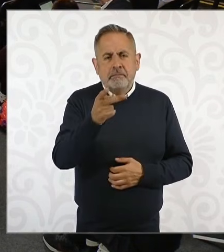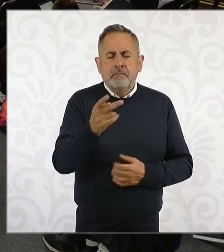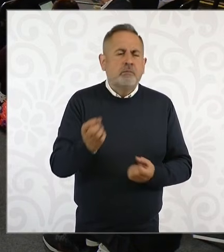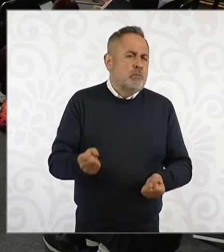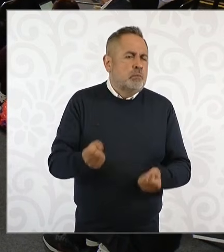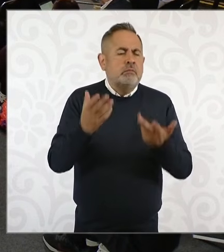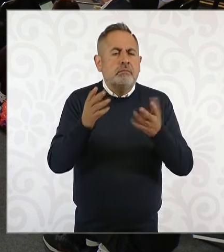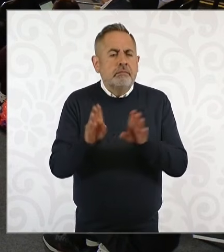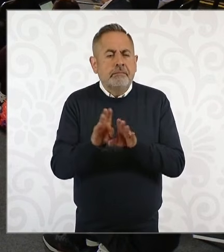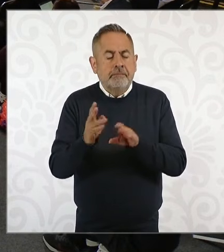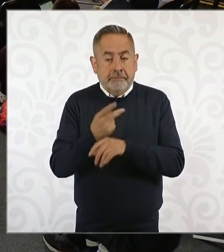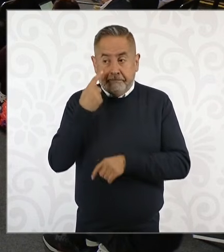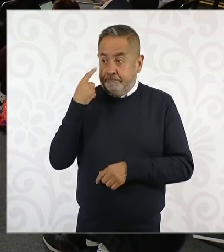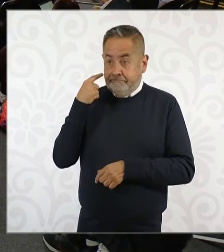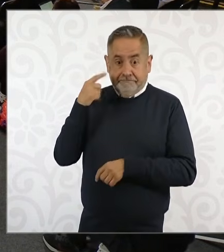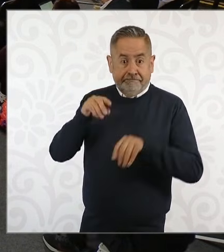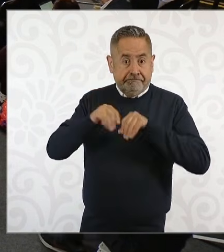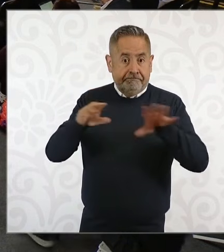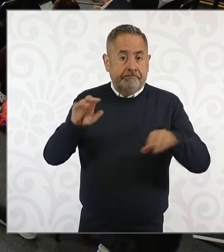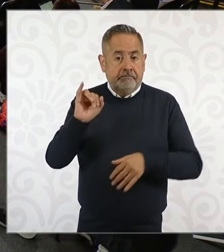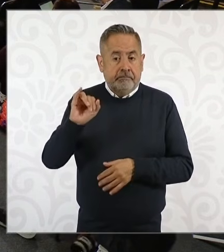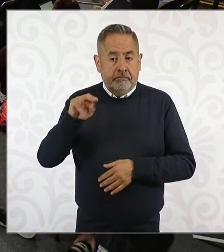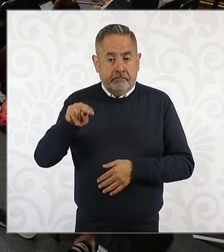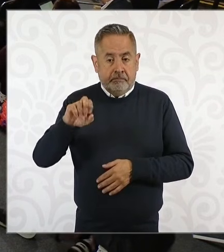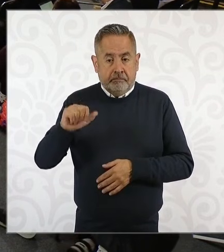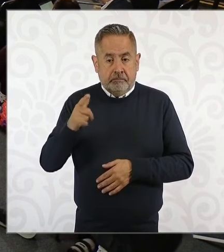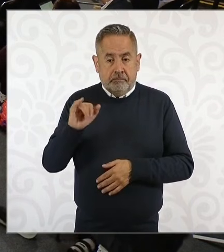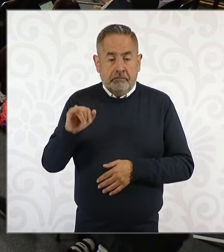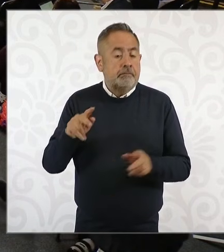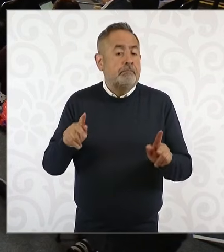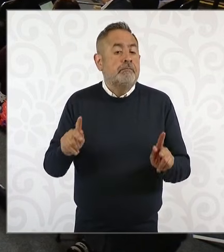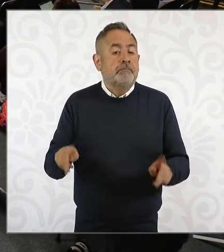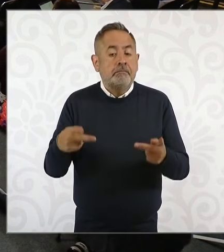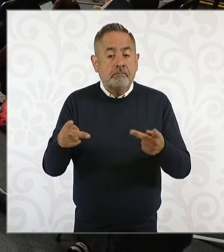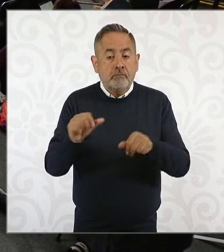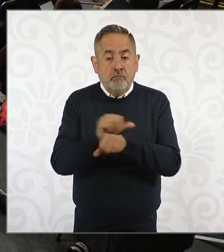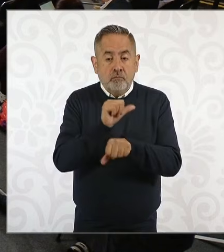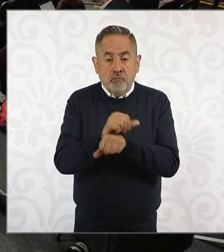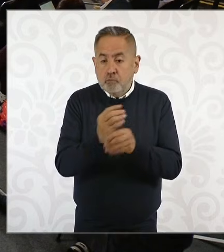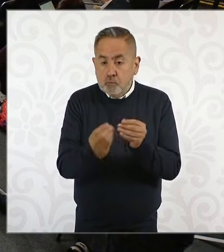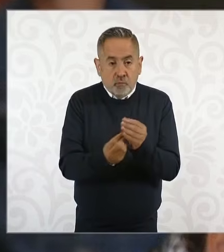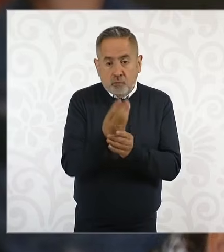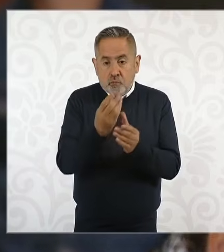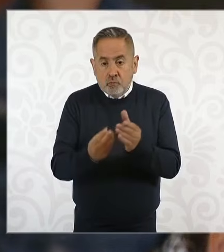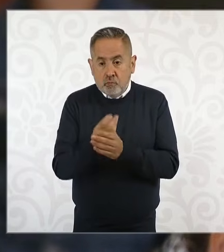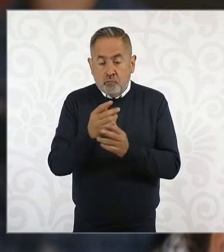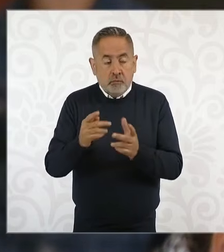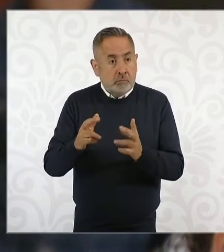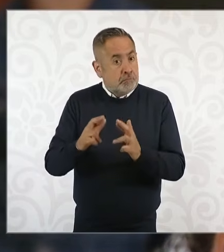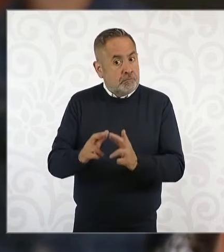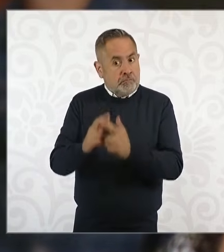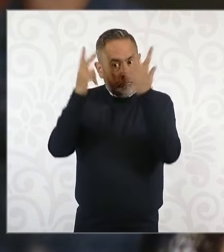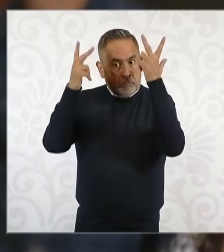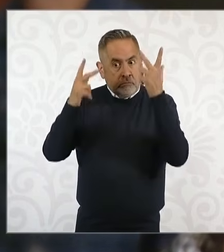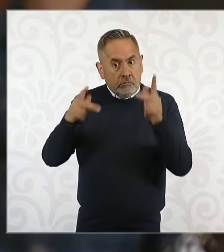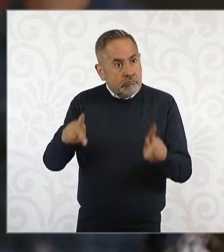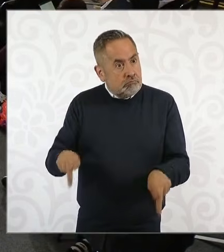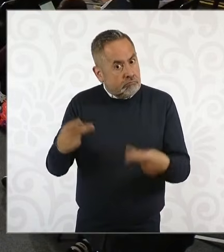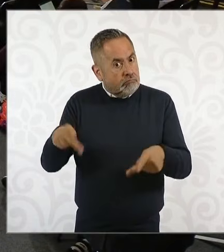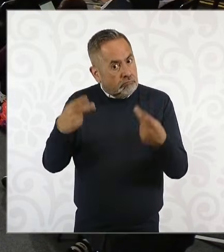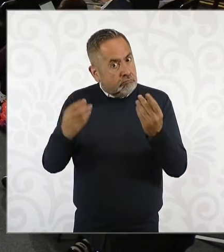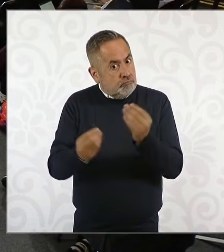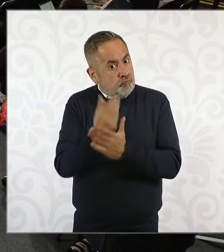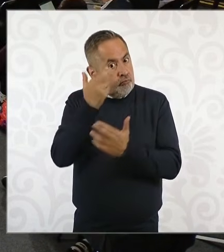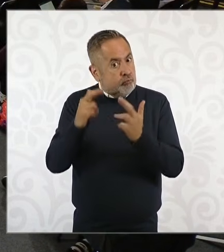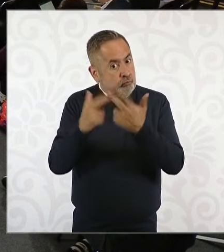cifra justamente que da a conocer el INEGI sobre la venta de autos nuevos que marcó récord en el primer semestre, por favor.